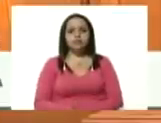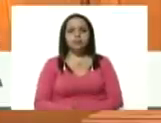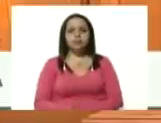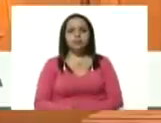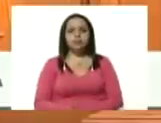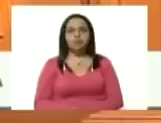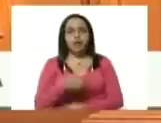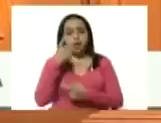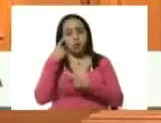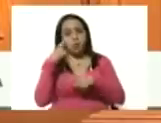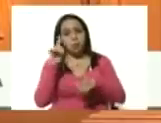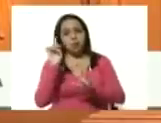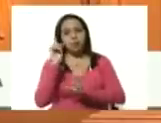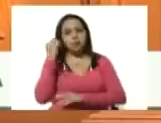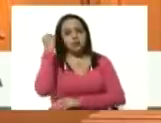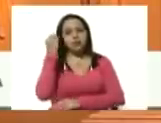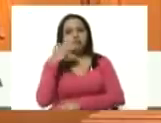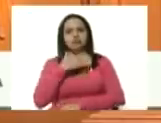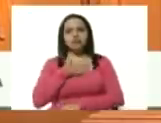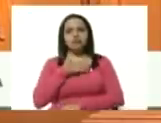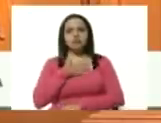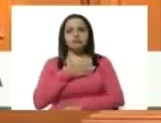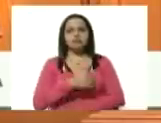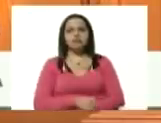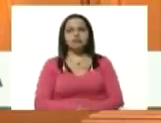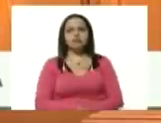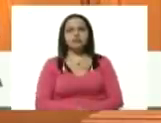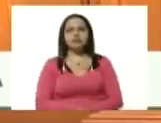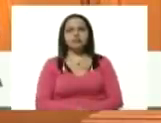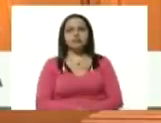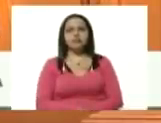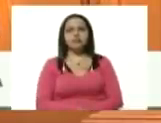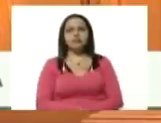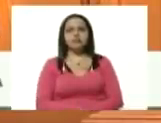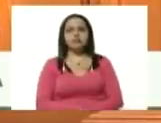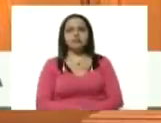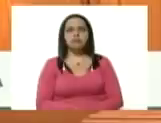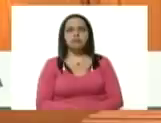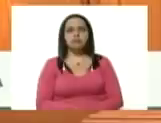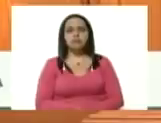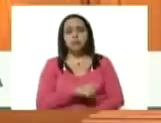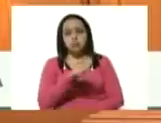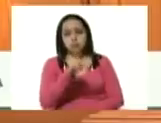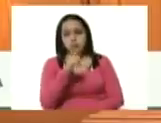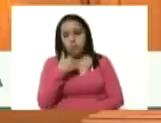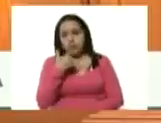quizás, pienso yo, así lo creo, Earle, si no tú me corriges,